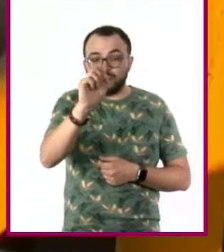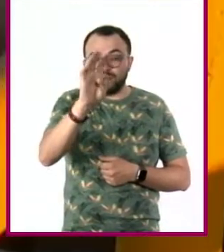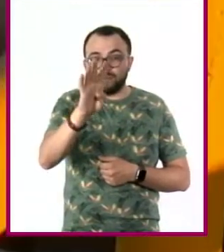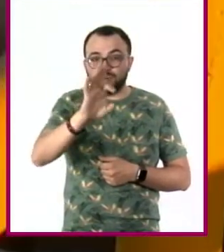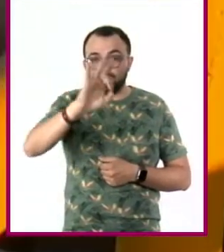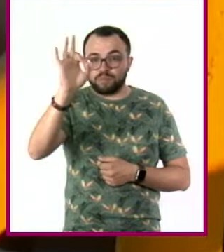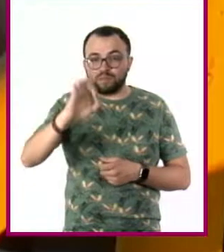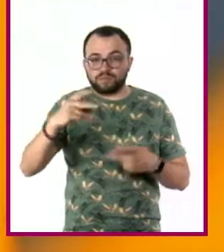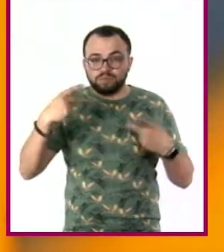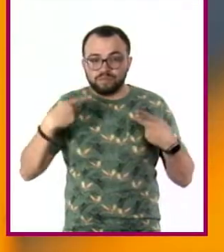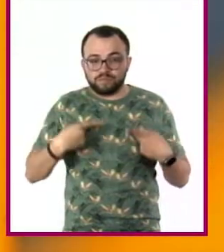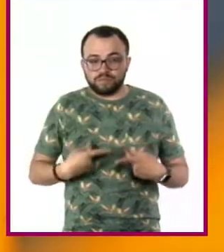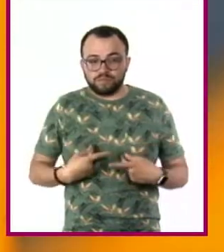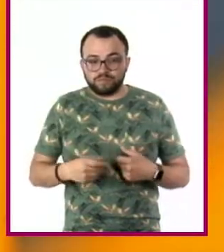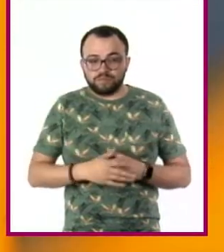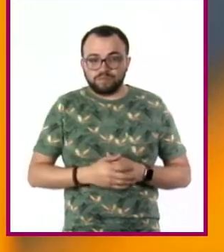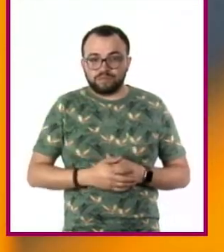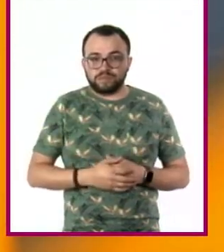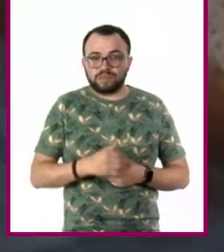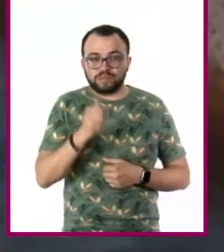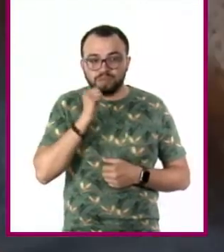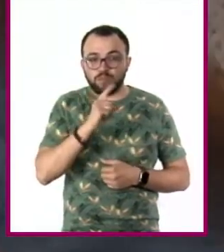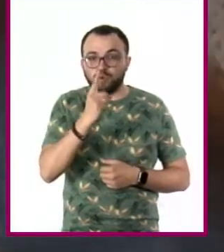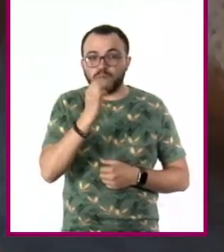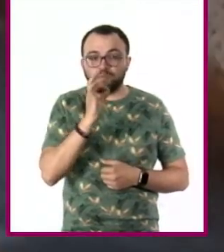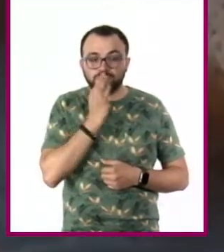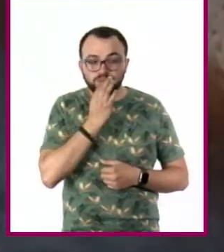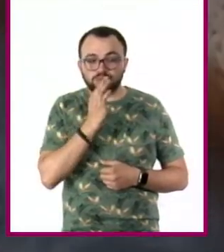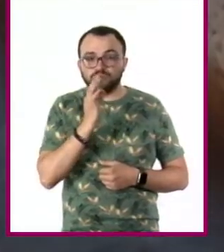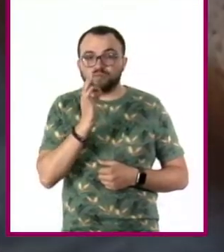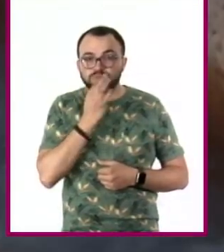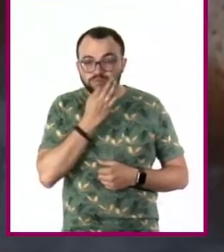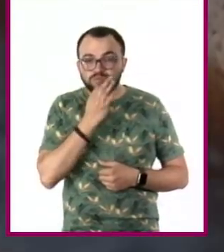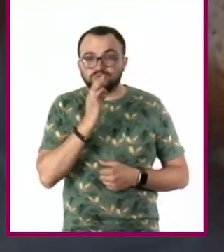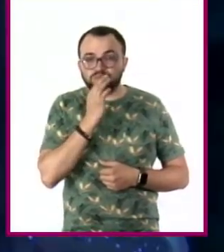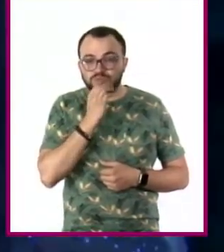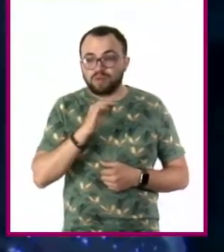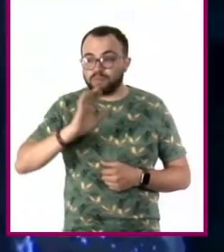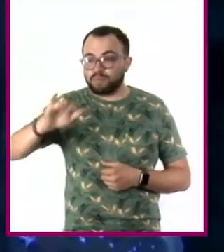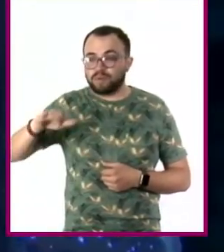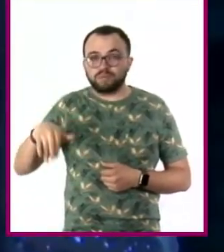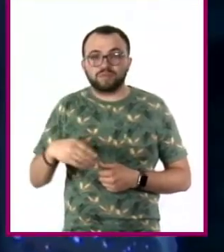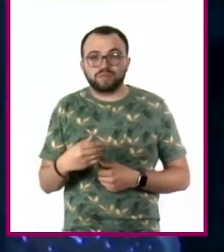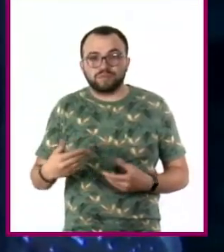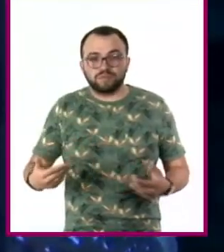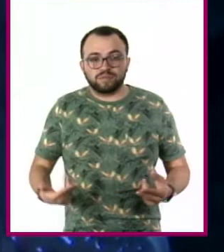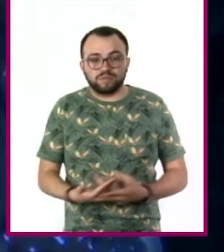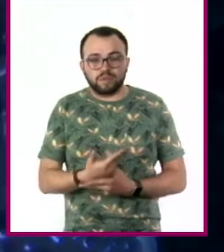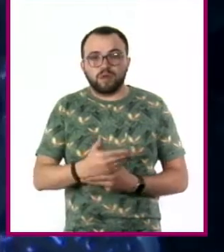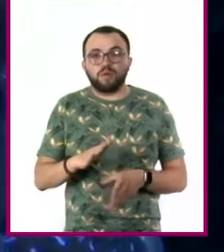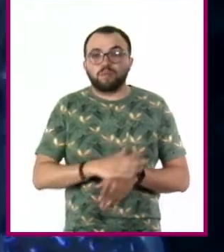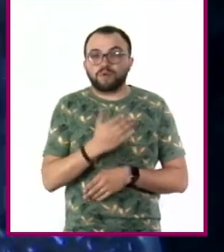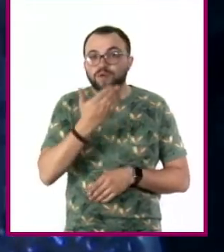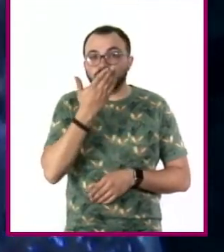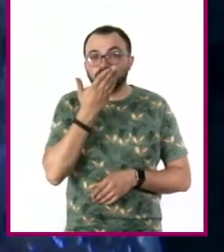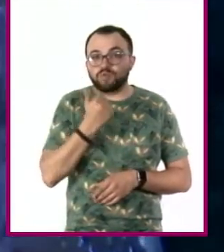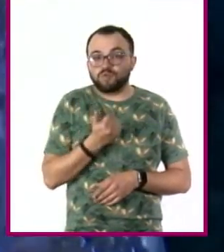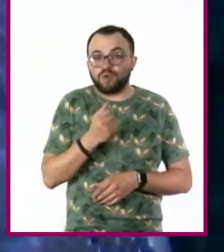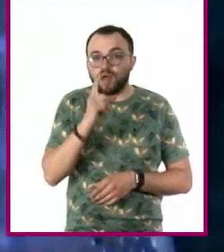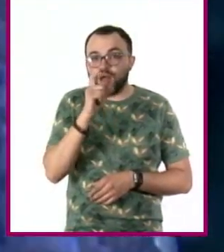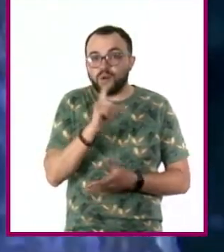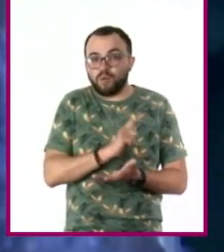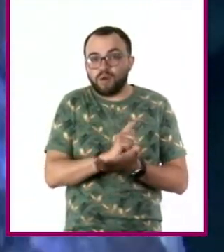de la población. Cada minuto muere un recién nacido por infecciones causadas por falta de agua limpia. Cada